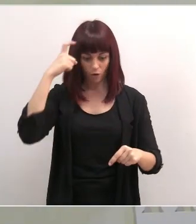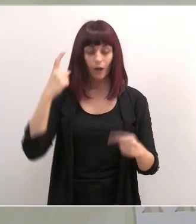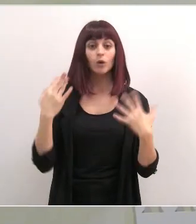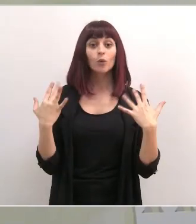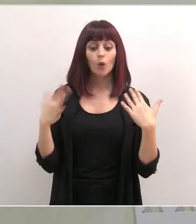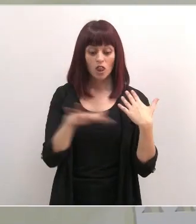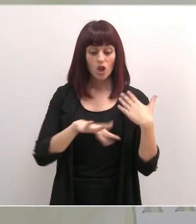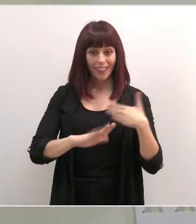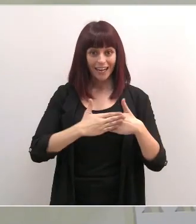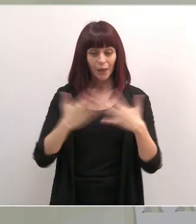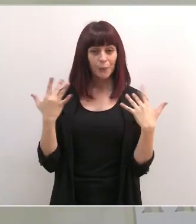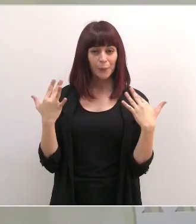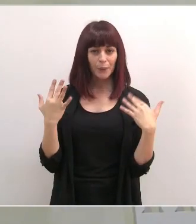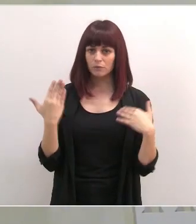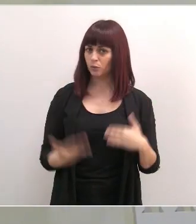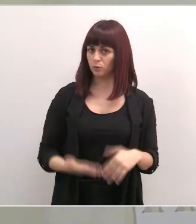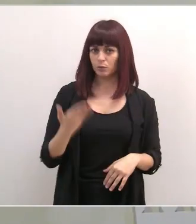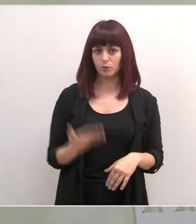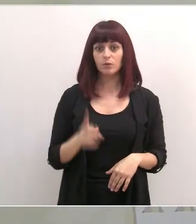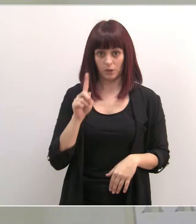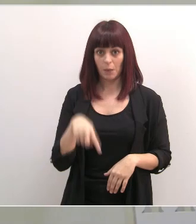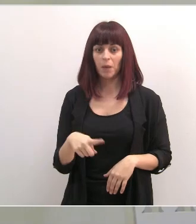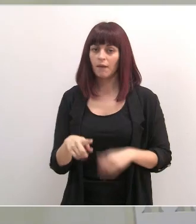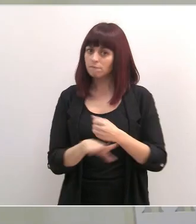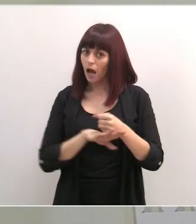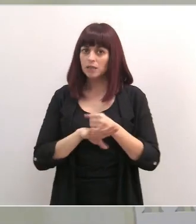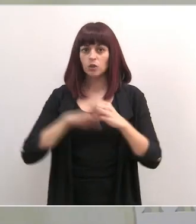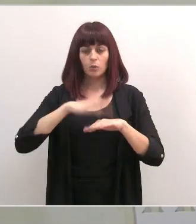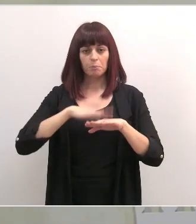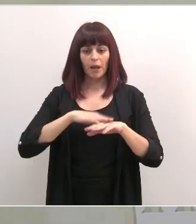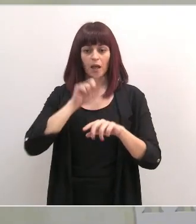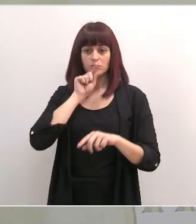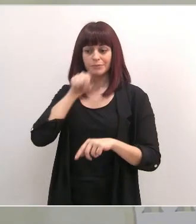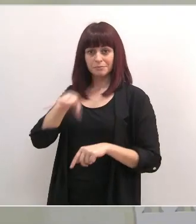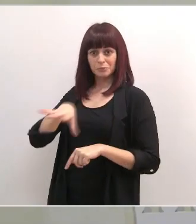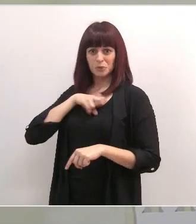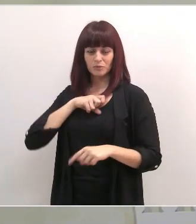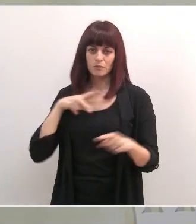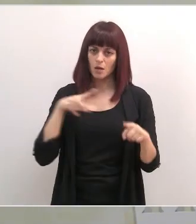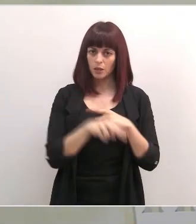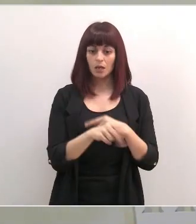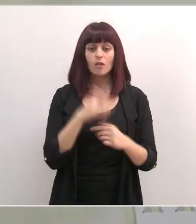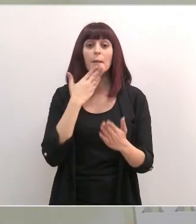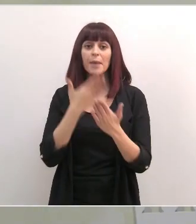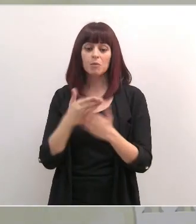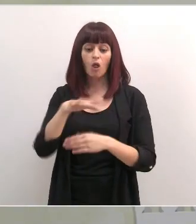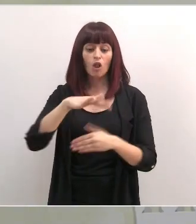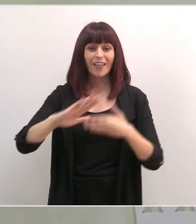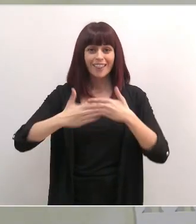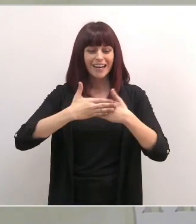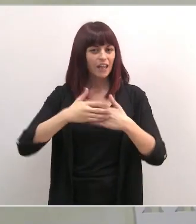ventilación de espacios es vital y resulta un arma esencial para evitar el contagio. Por ello, pedimos a la población que evite lugares